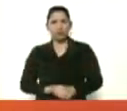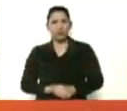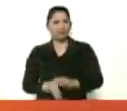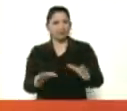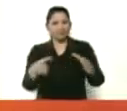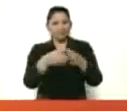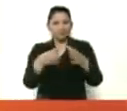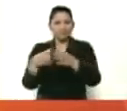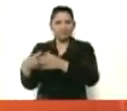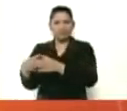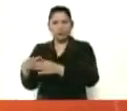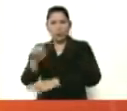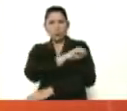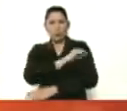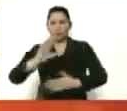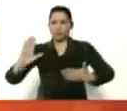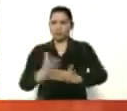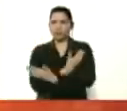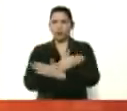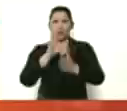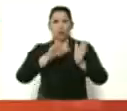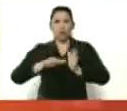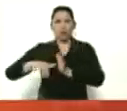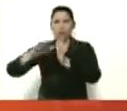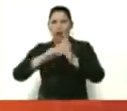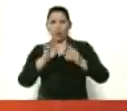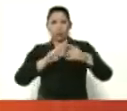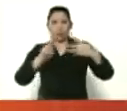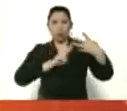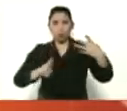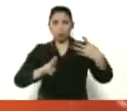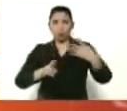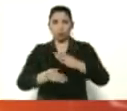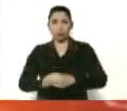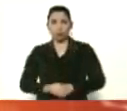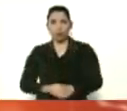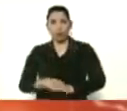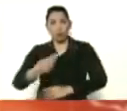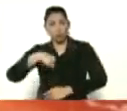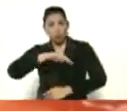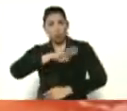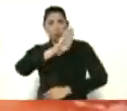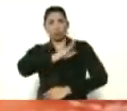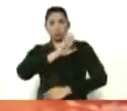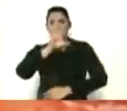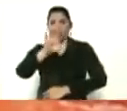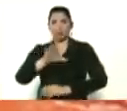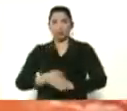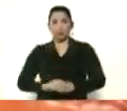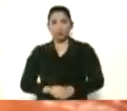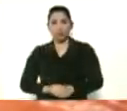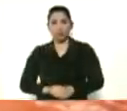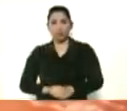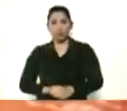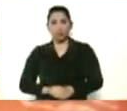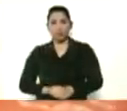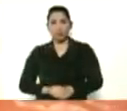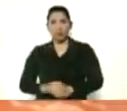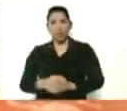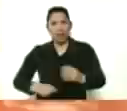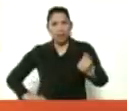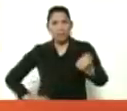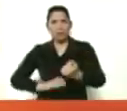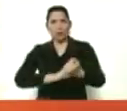que se está saqueando los recursos de parte de nuestro país con la anuencia y el